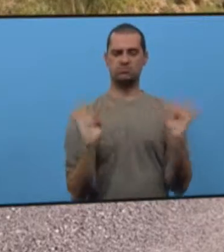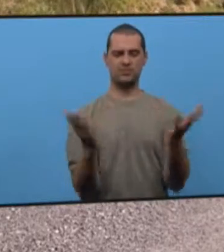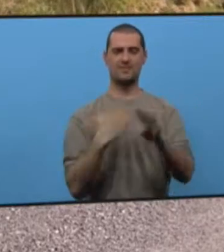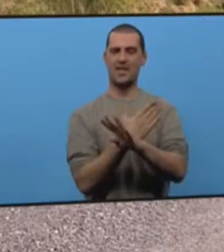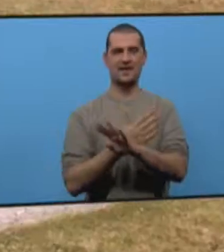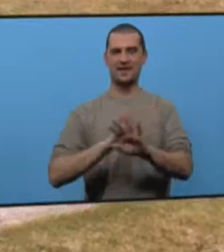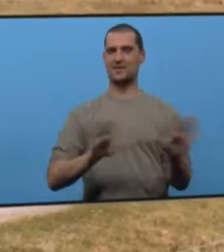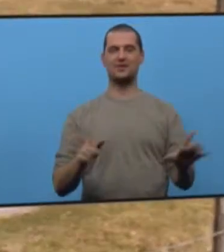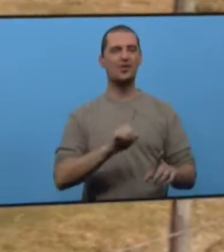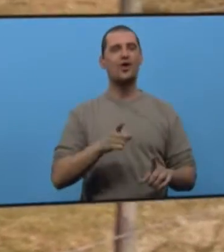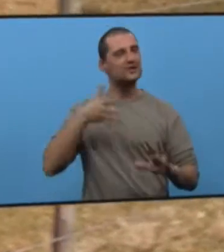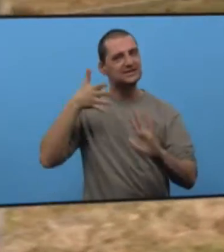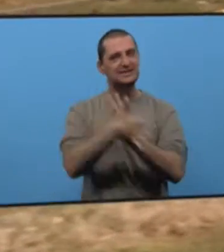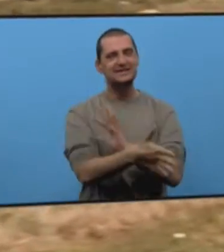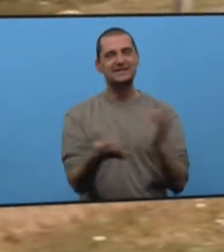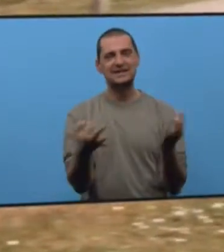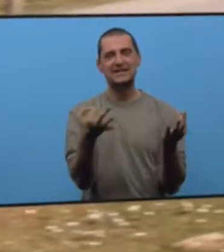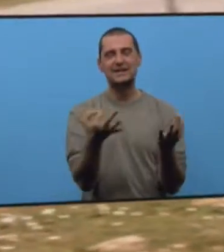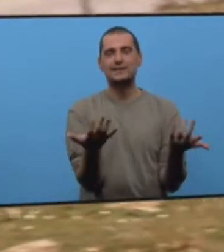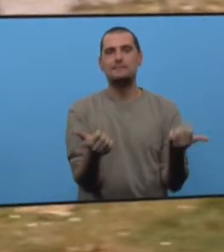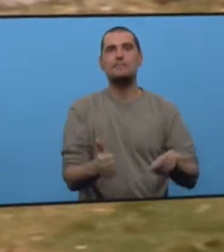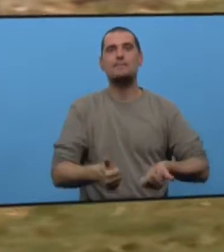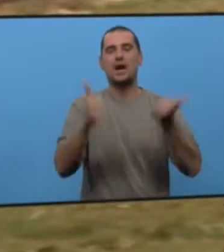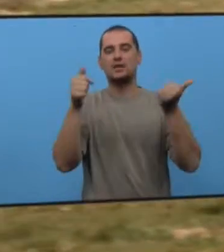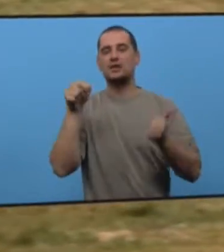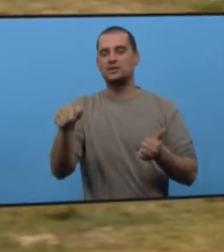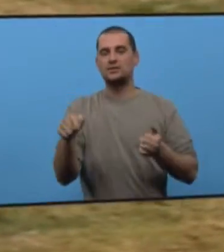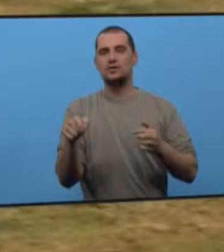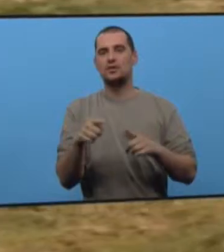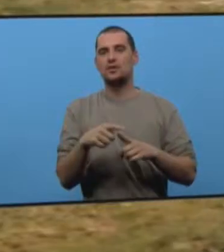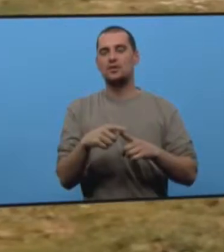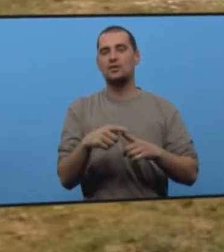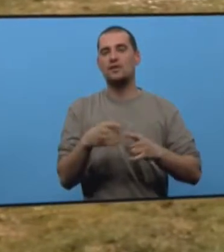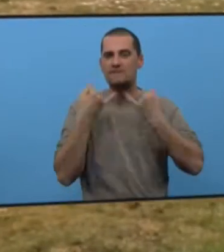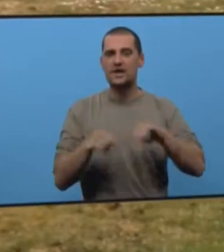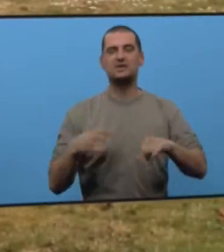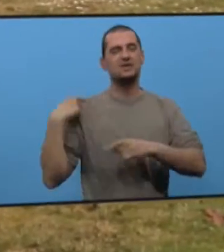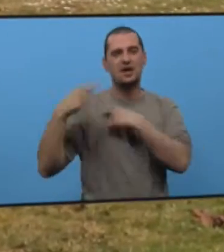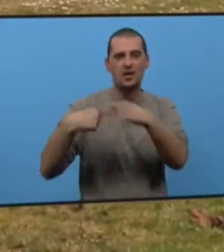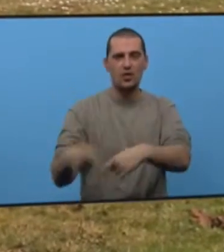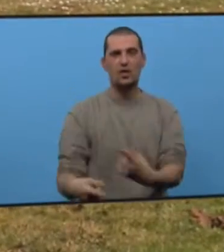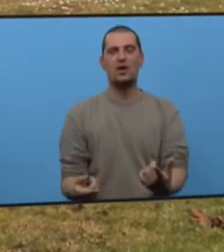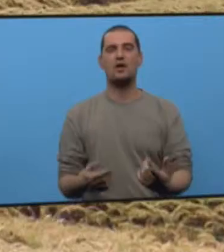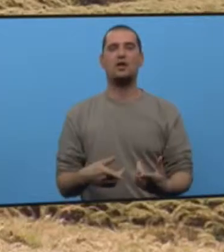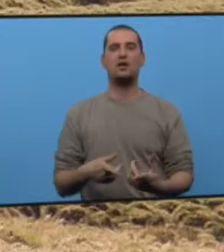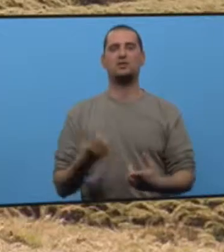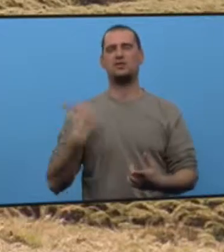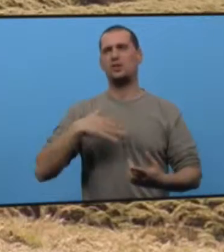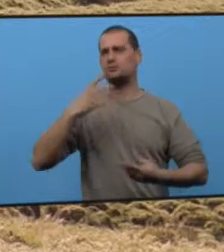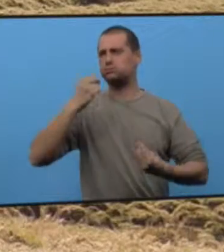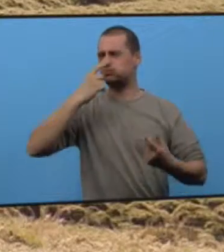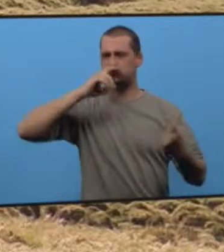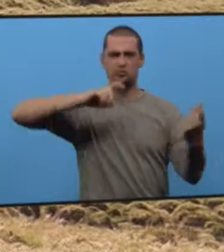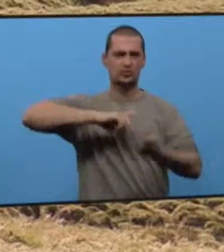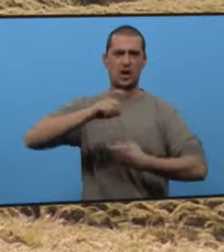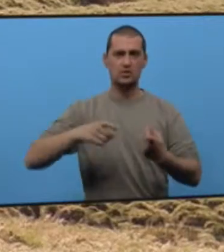aí unhas estacas de madeira, uns paus de madeira, non. E isto non son uns cabalos. Isto é unha tradición que ven de moitos anos.